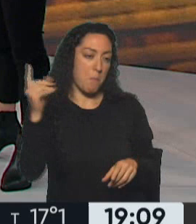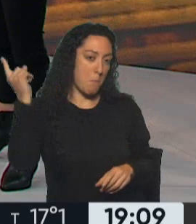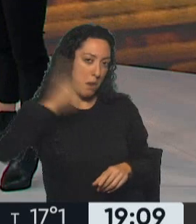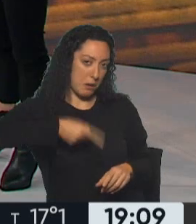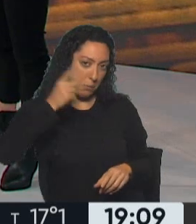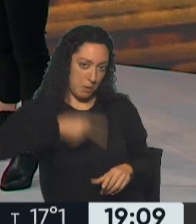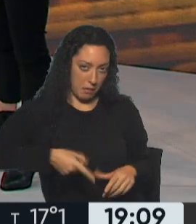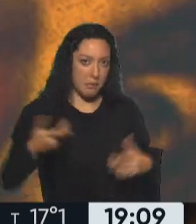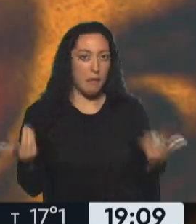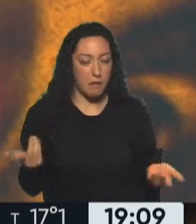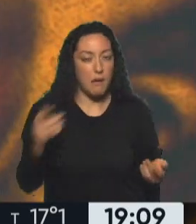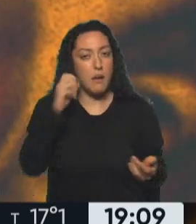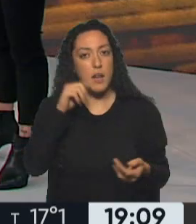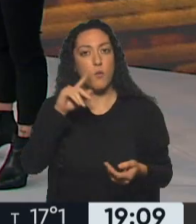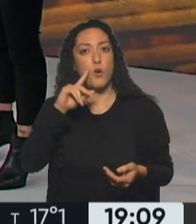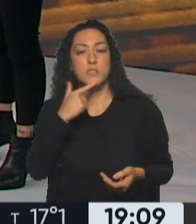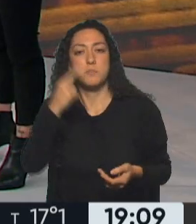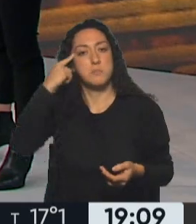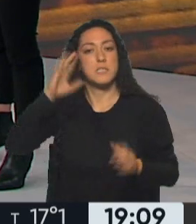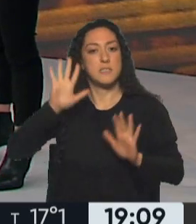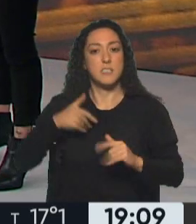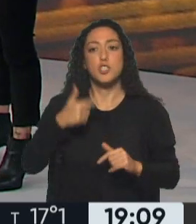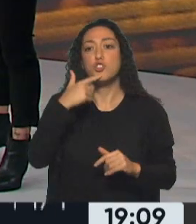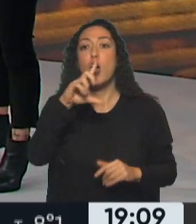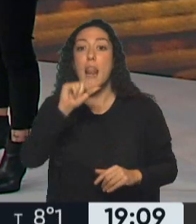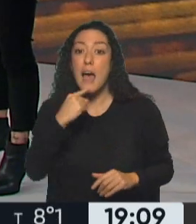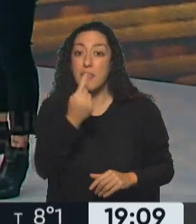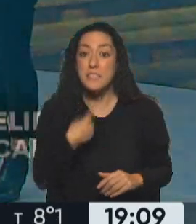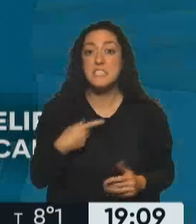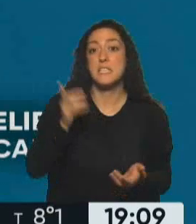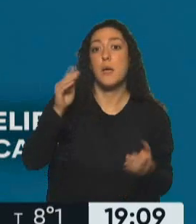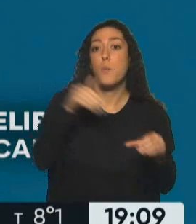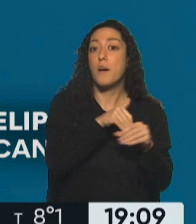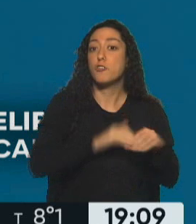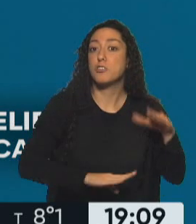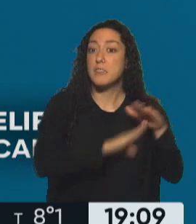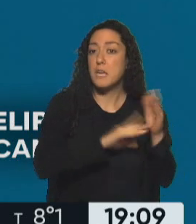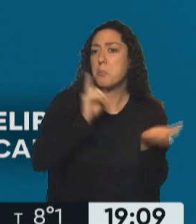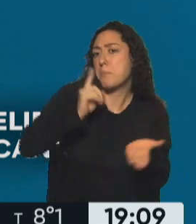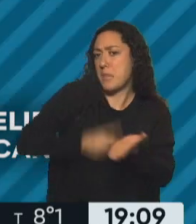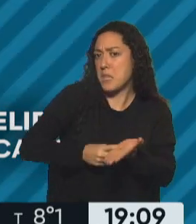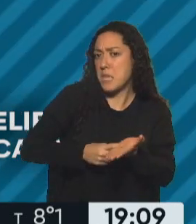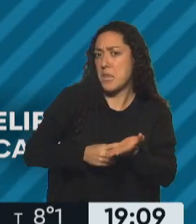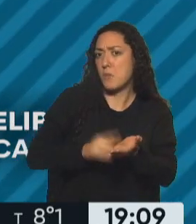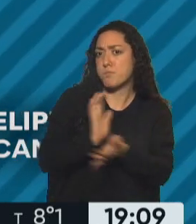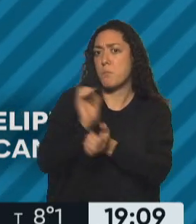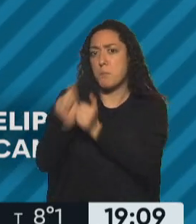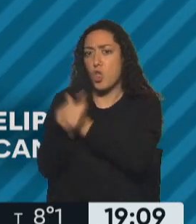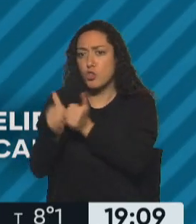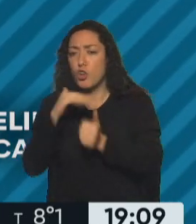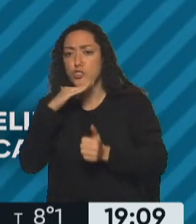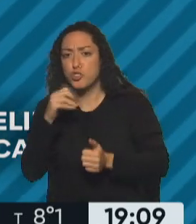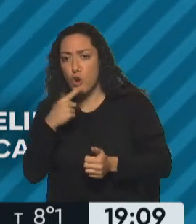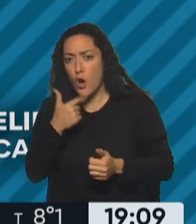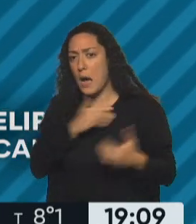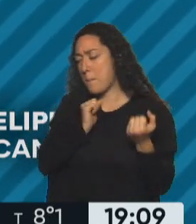Grabois. Y así cerramos con Solá. La medida tomada por el Banco Central es muy beneficiosa para los productores de soja,